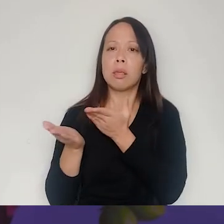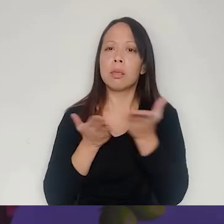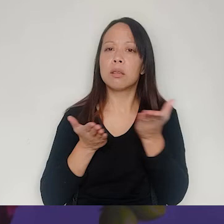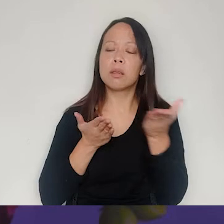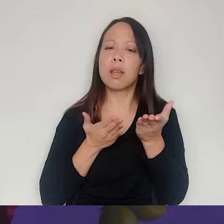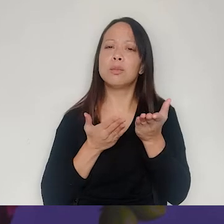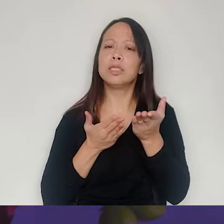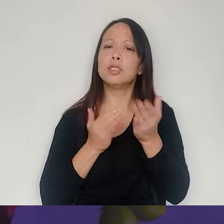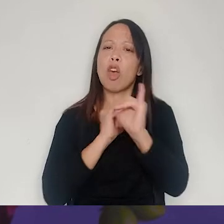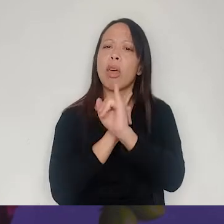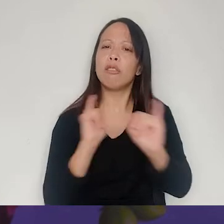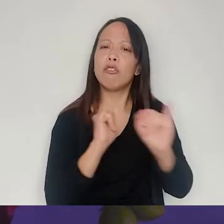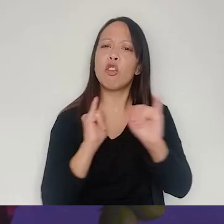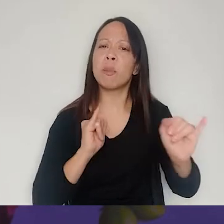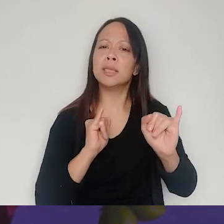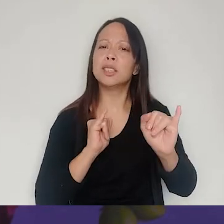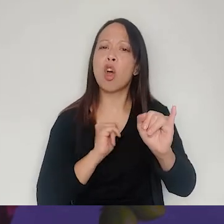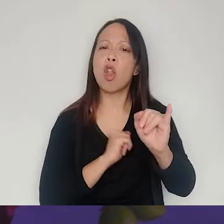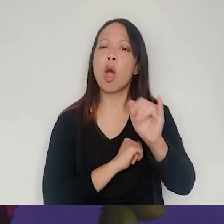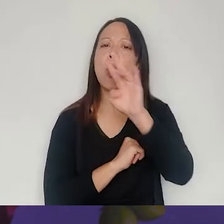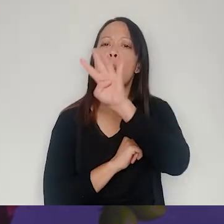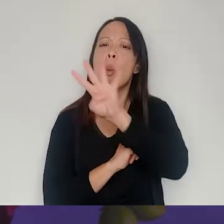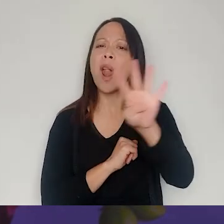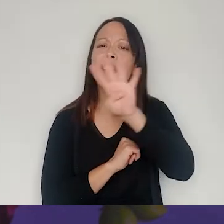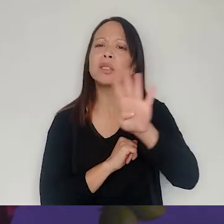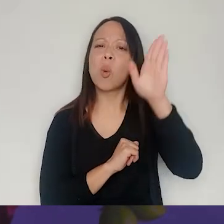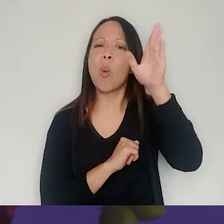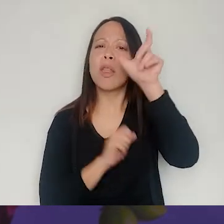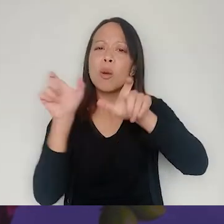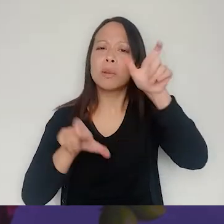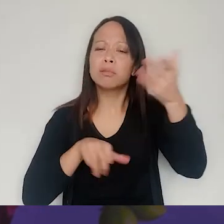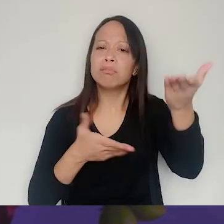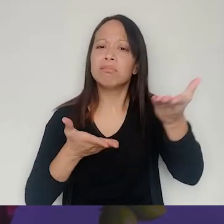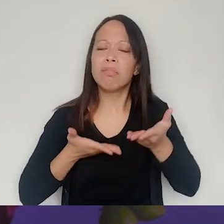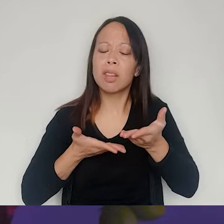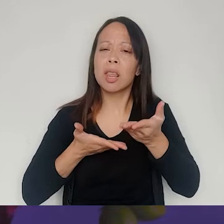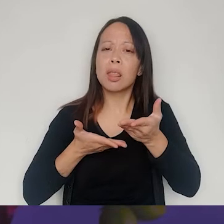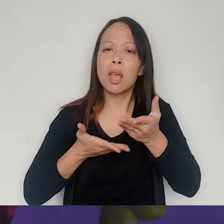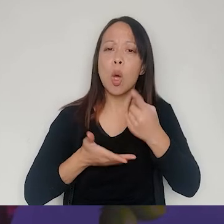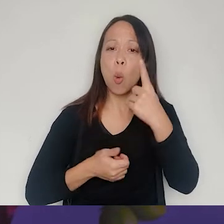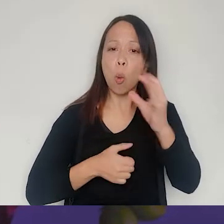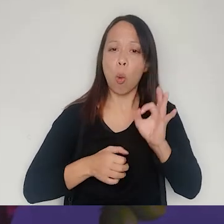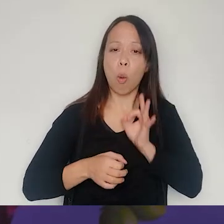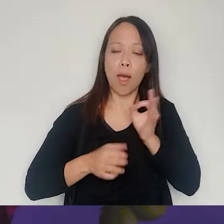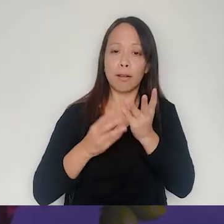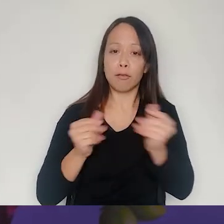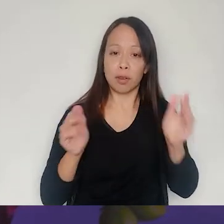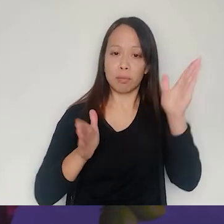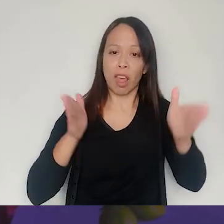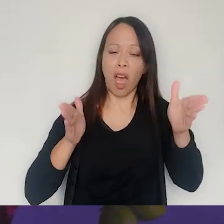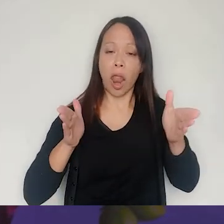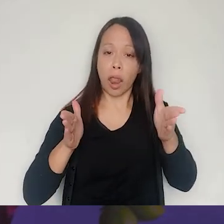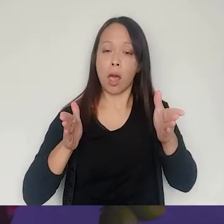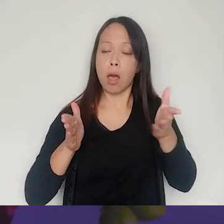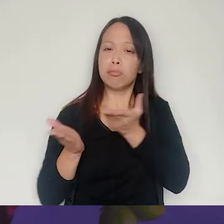torno a un 4 o un 5% de los casos que recibimos son personas sin diagnóstico y nosotros después de un año les hacemos un seguimiento para ver si nuestra atención les ha